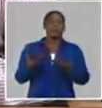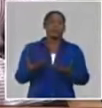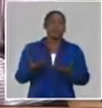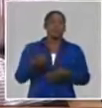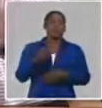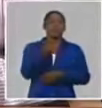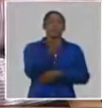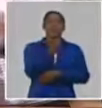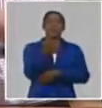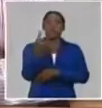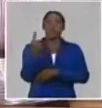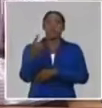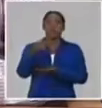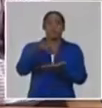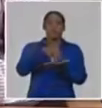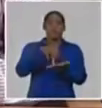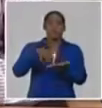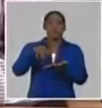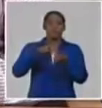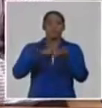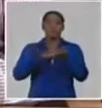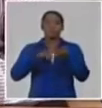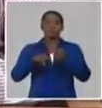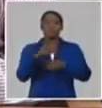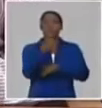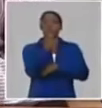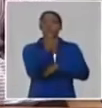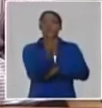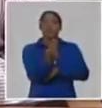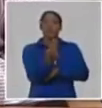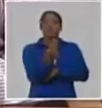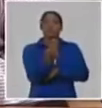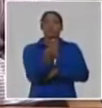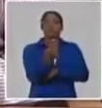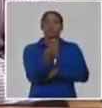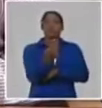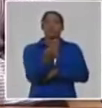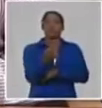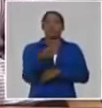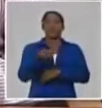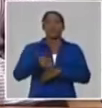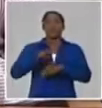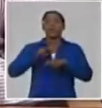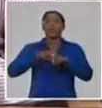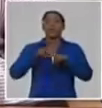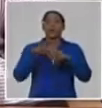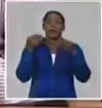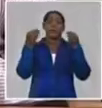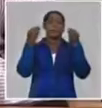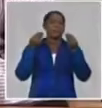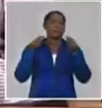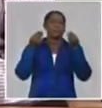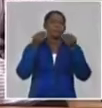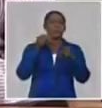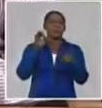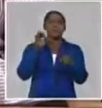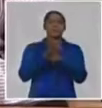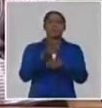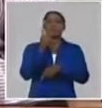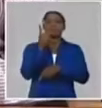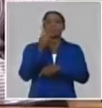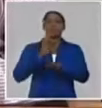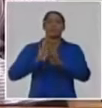en cada cabecera de provincia del país. Y en La Habana estamos valorando empezar con dos